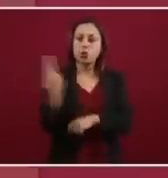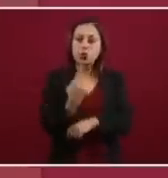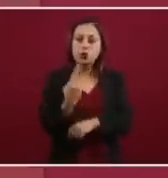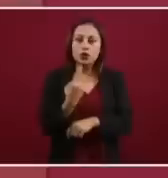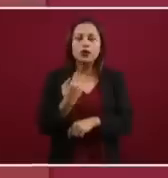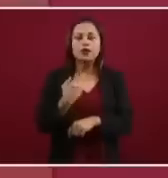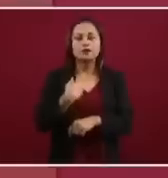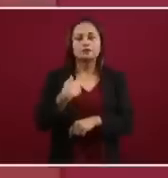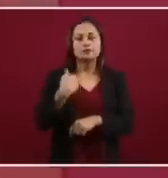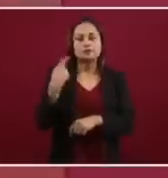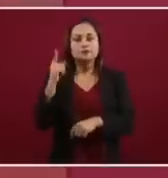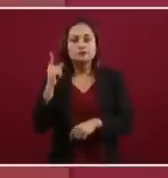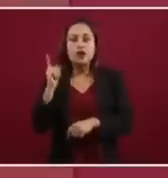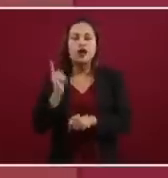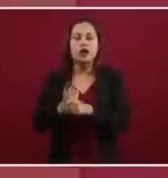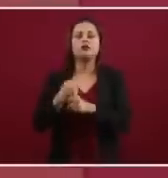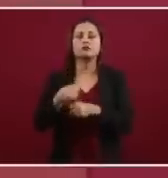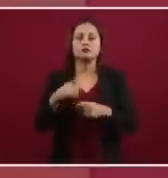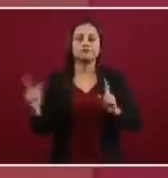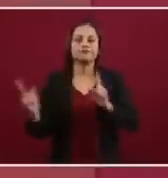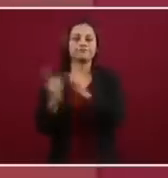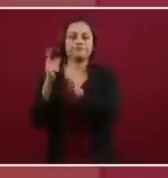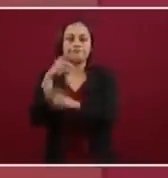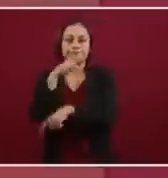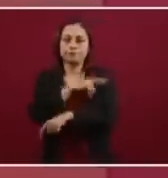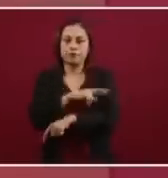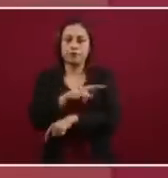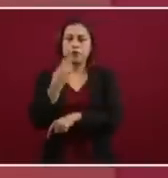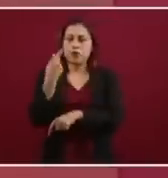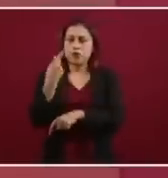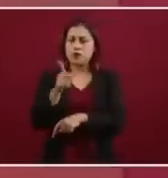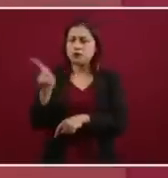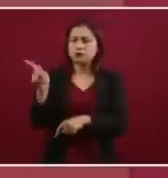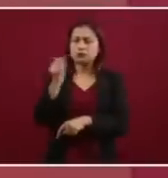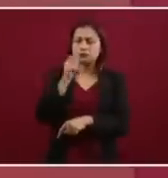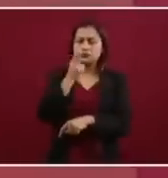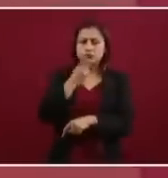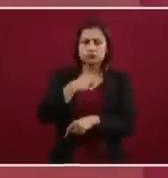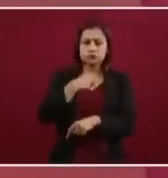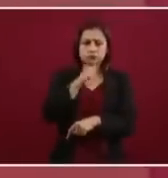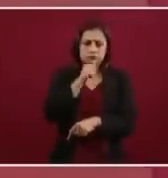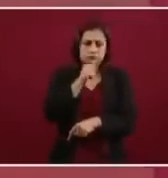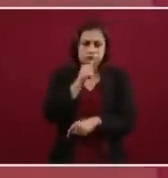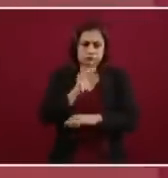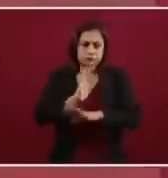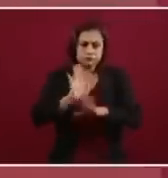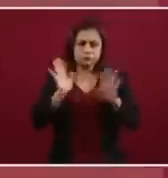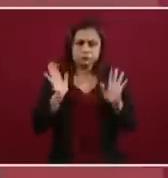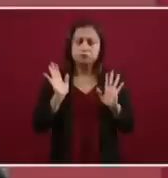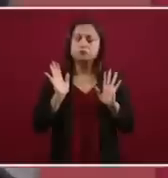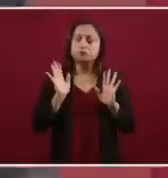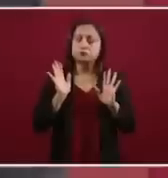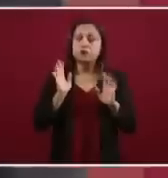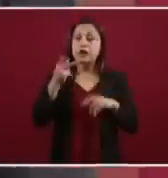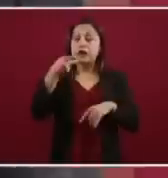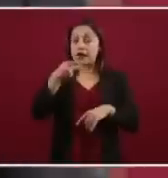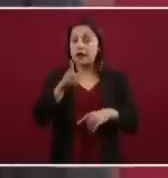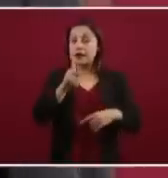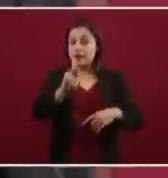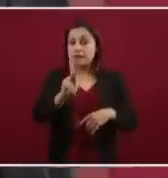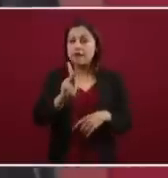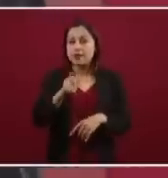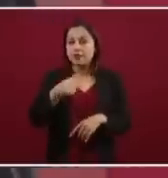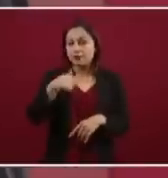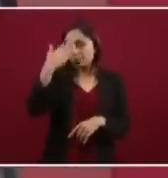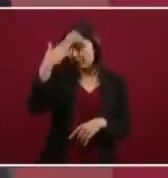que lo atiendo, pero no hay información sobre eso. Lo que hay es la investigación abierta sobre lo